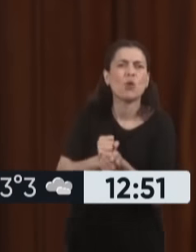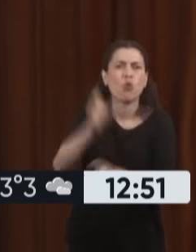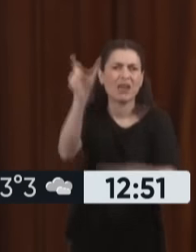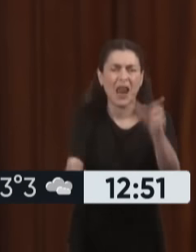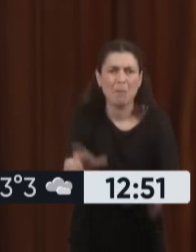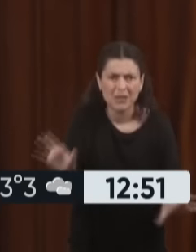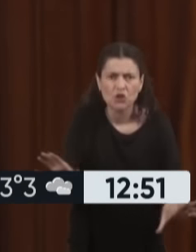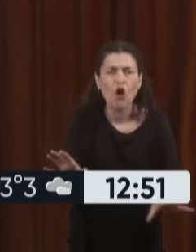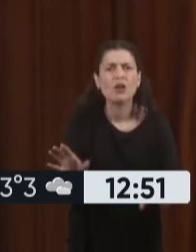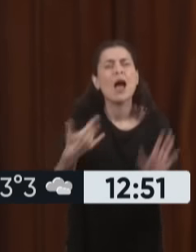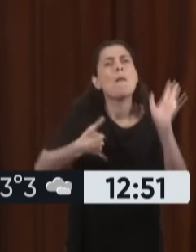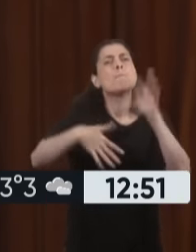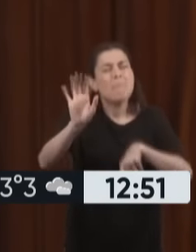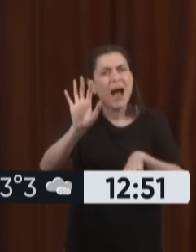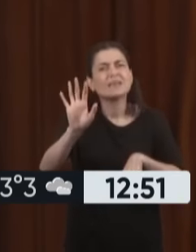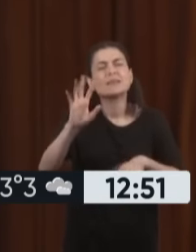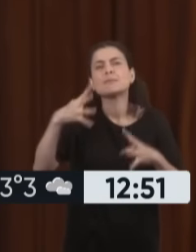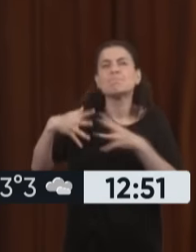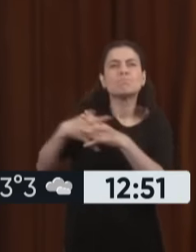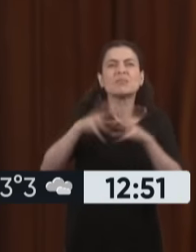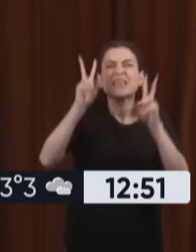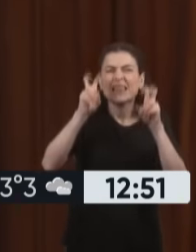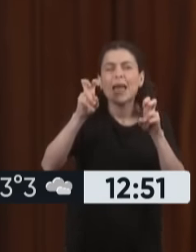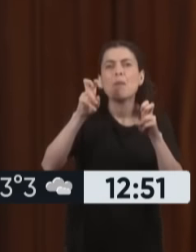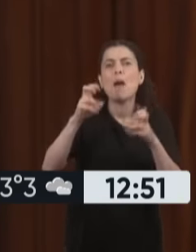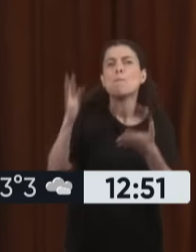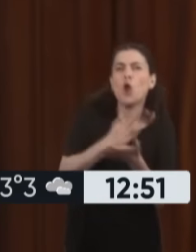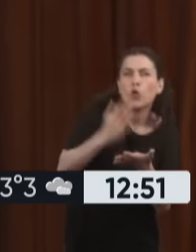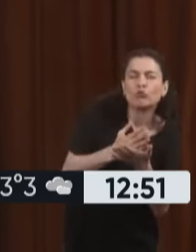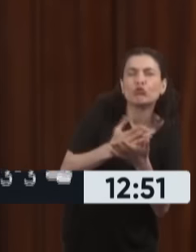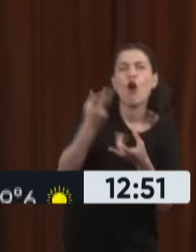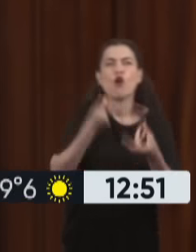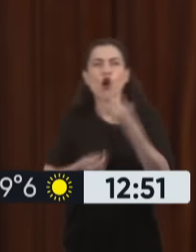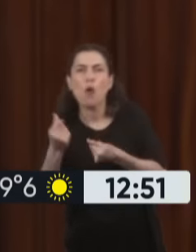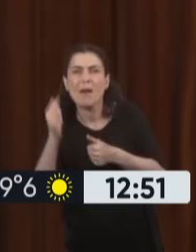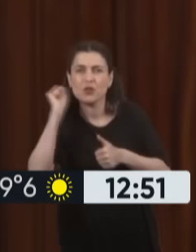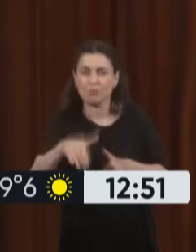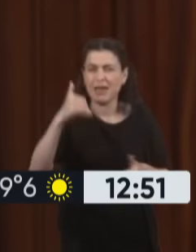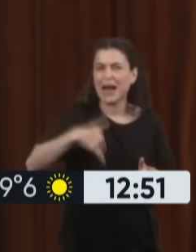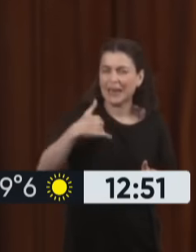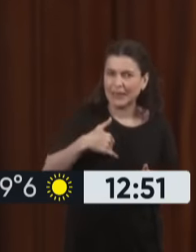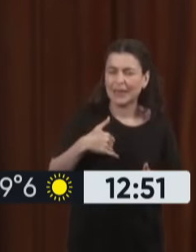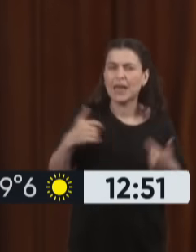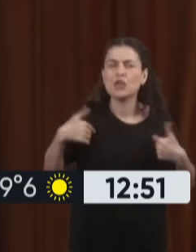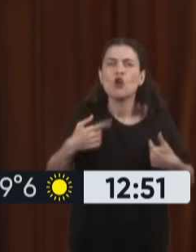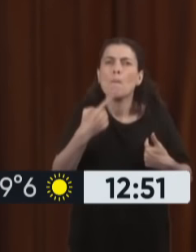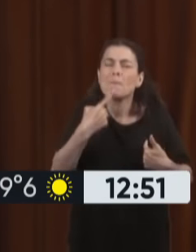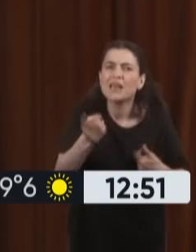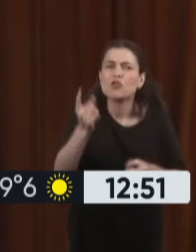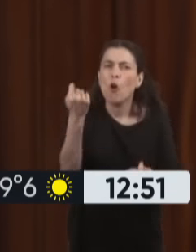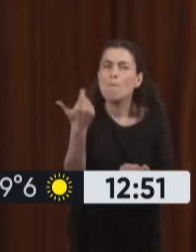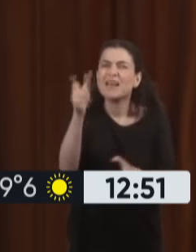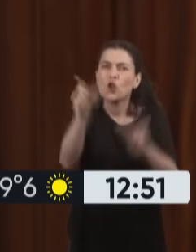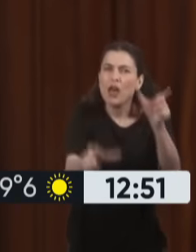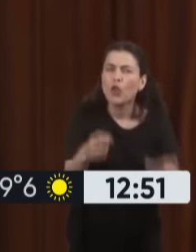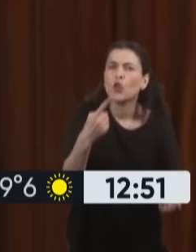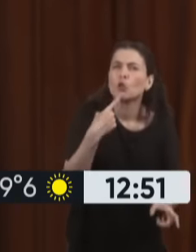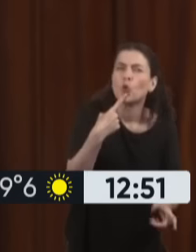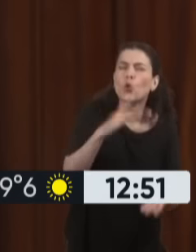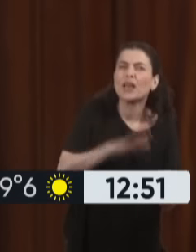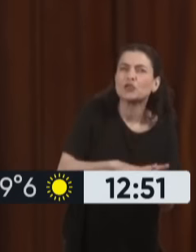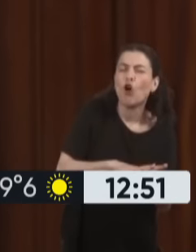profundamente arraigadas en el entramado productivo y comercial argentino. Y a esta altura creo que debe haber poca gente con dudas, para